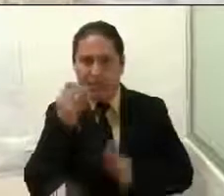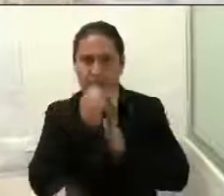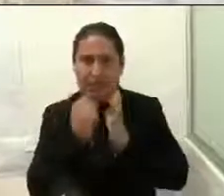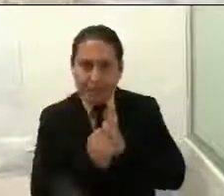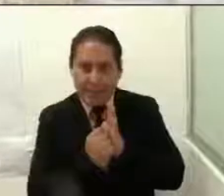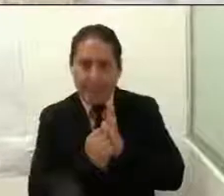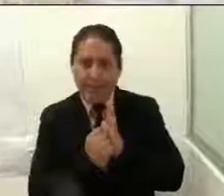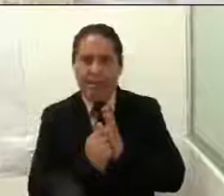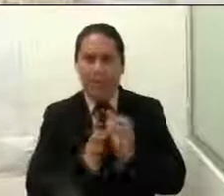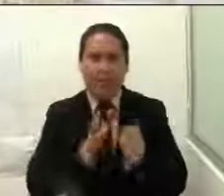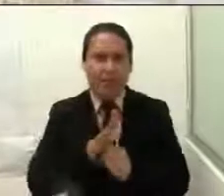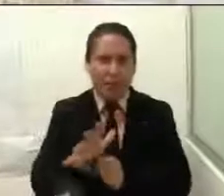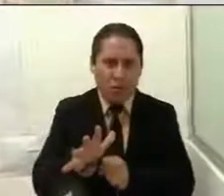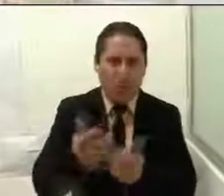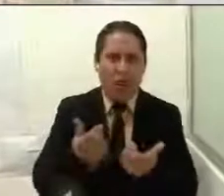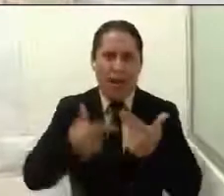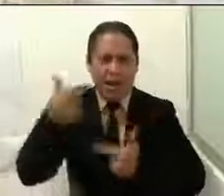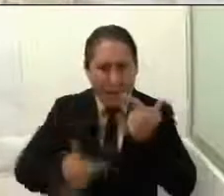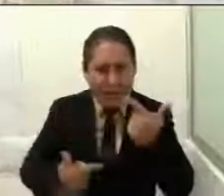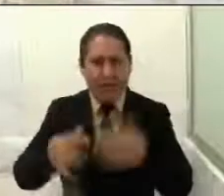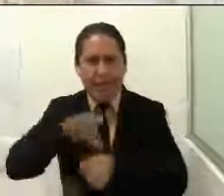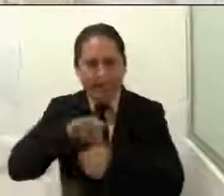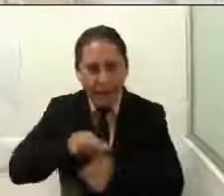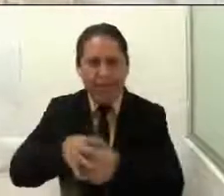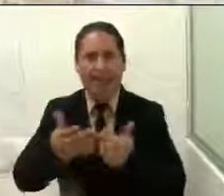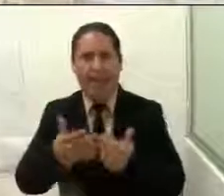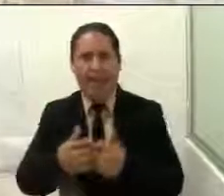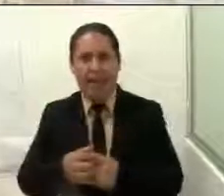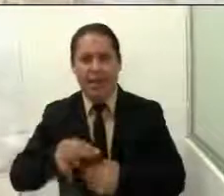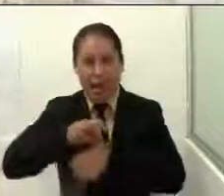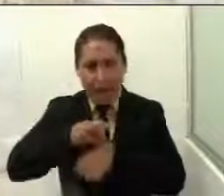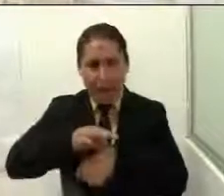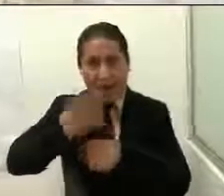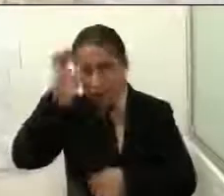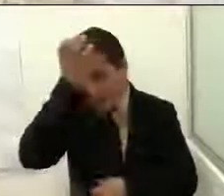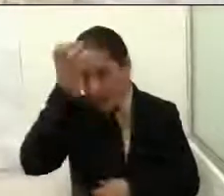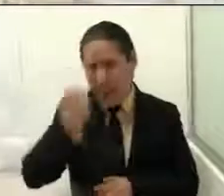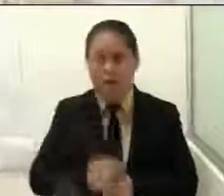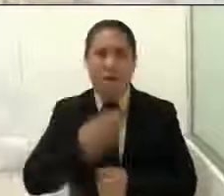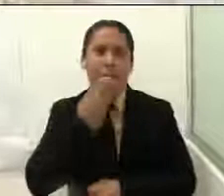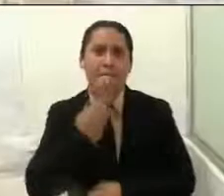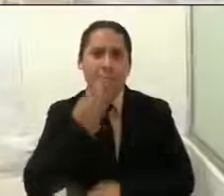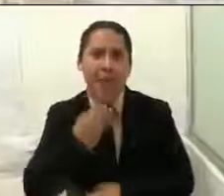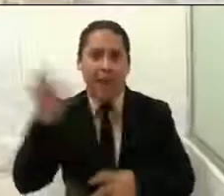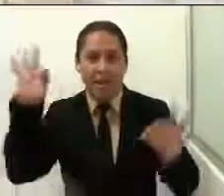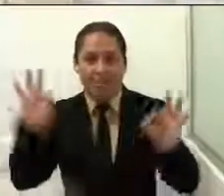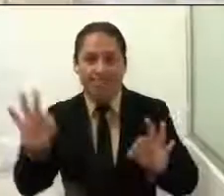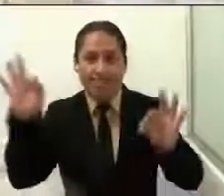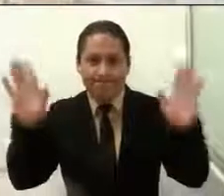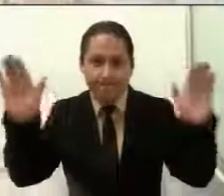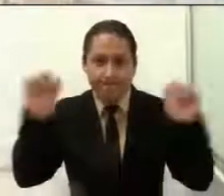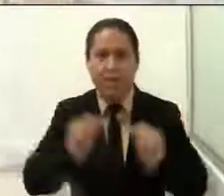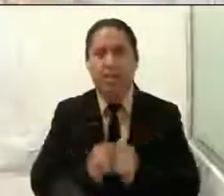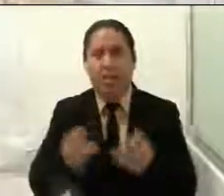carne y leche bovina carne de ovinos así como miel de abejas integrados